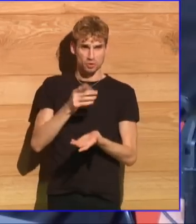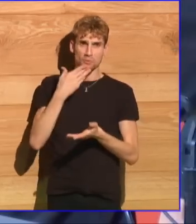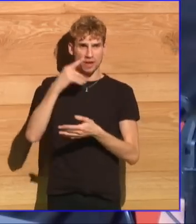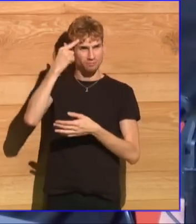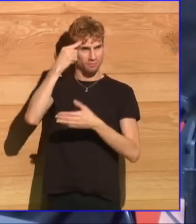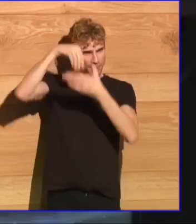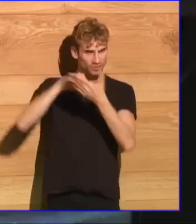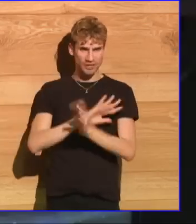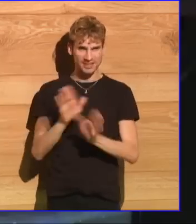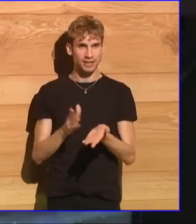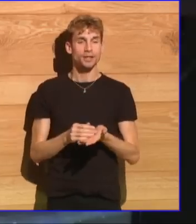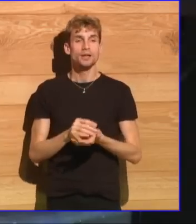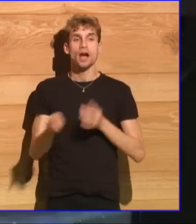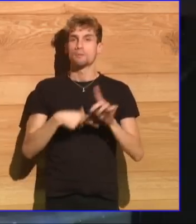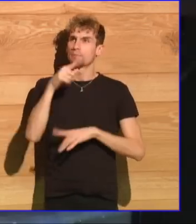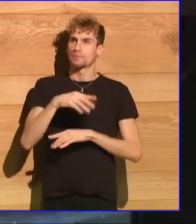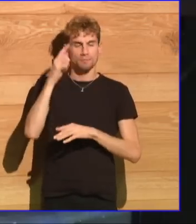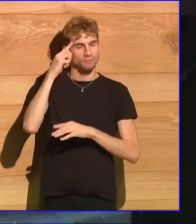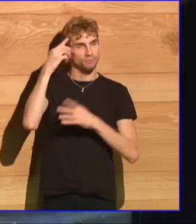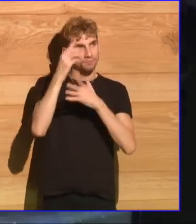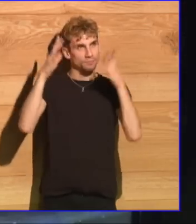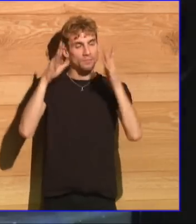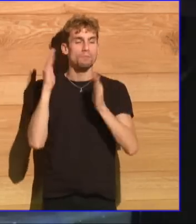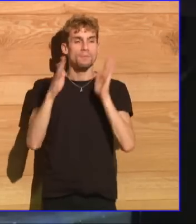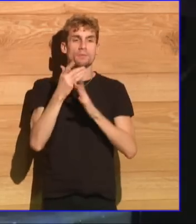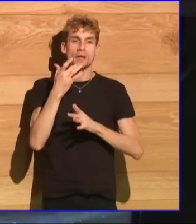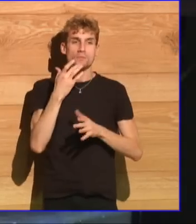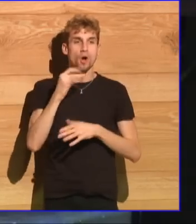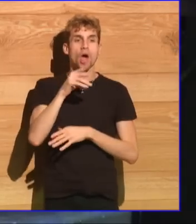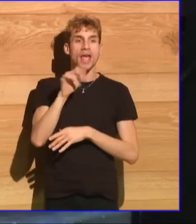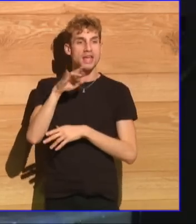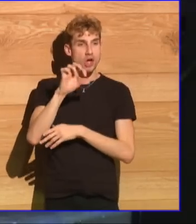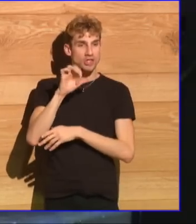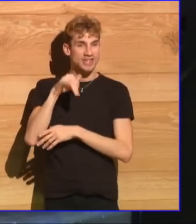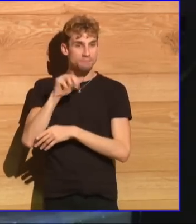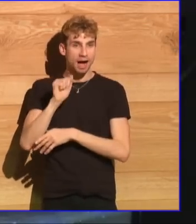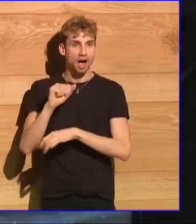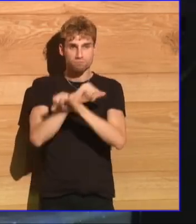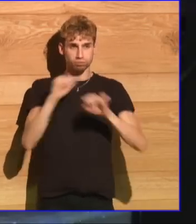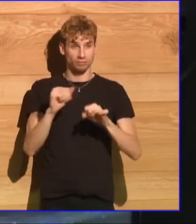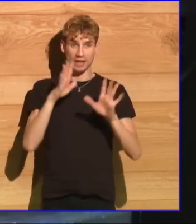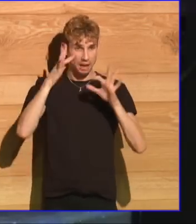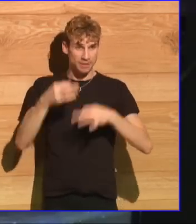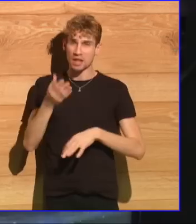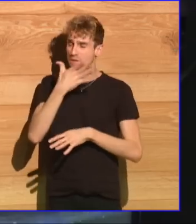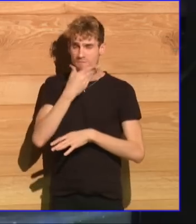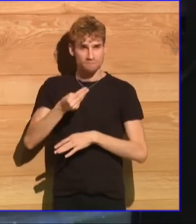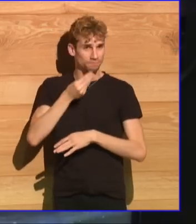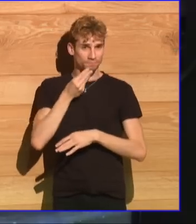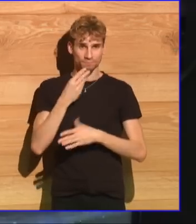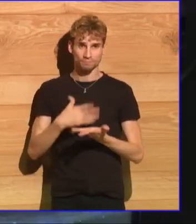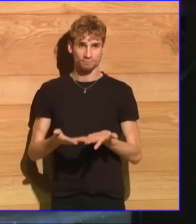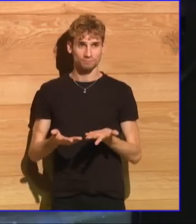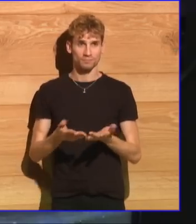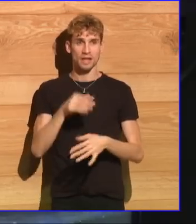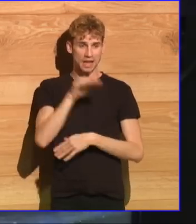su cabeza. O pensad en el momento de la explosión de Hiroshima, por ejemplo, que es una belleza, es una auténtica belleza,